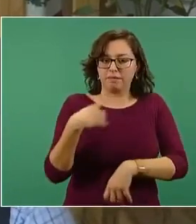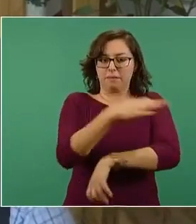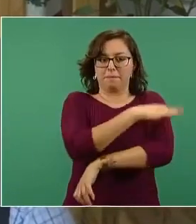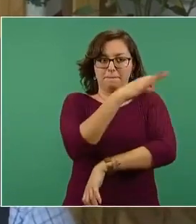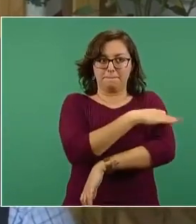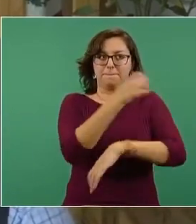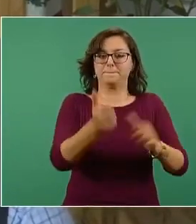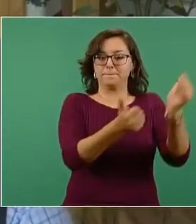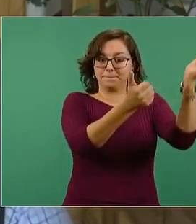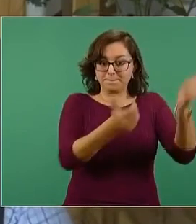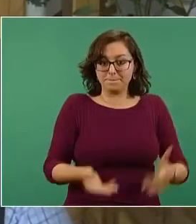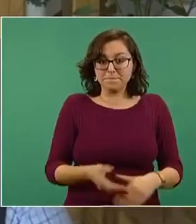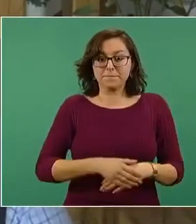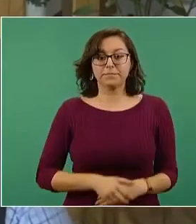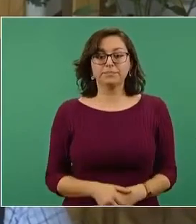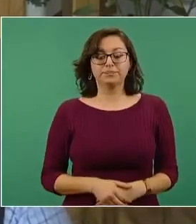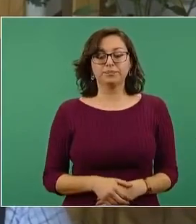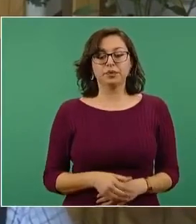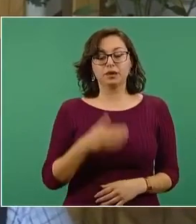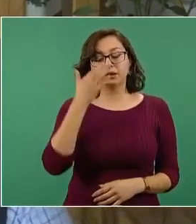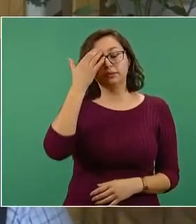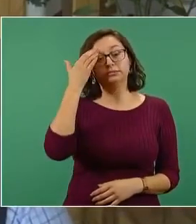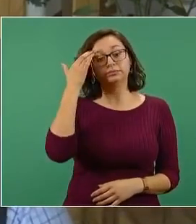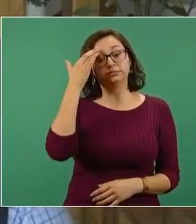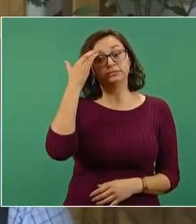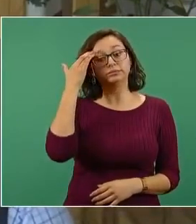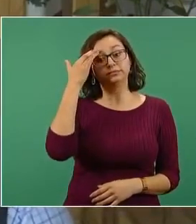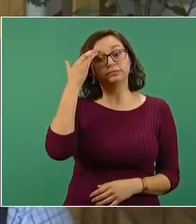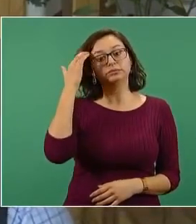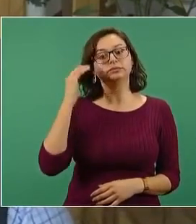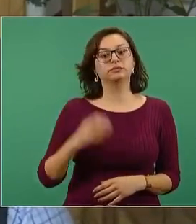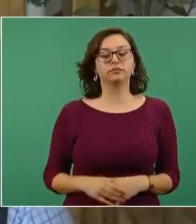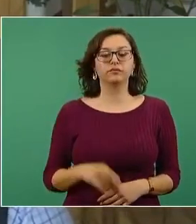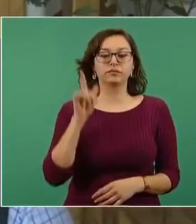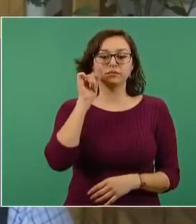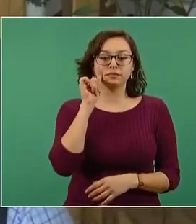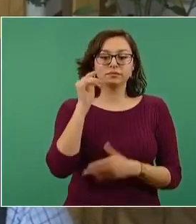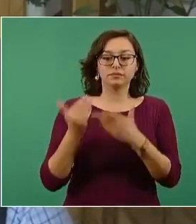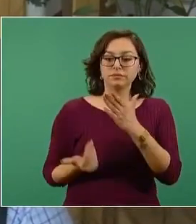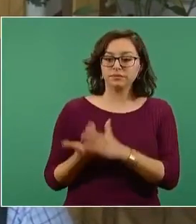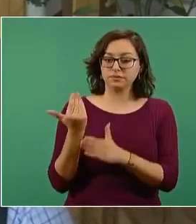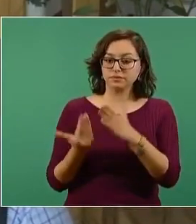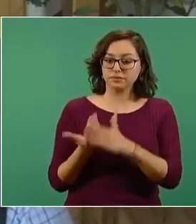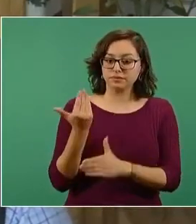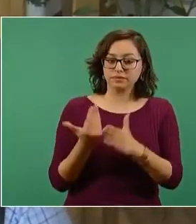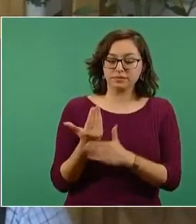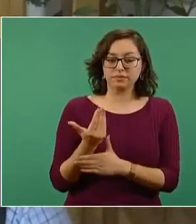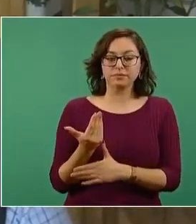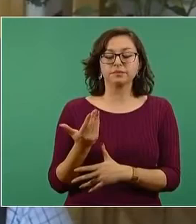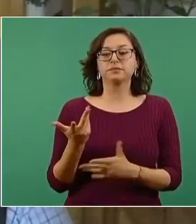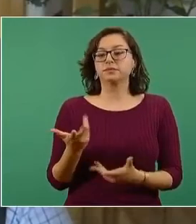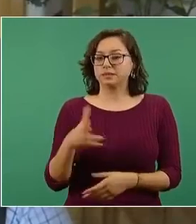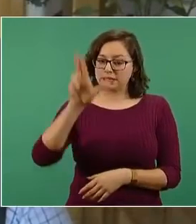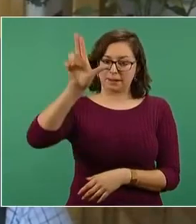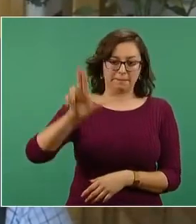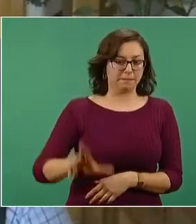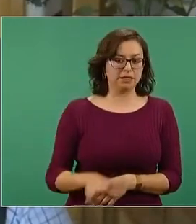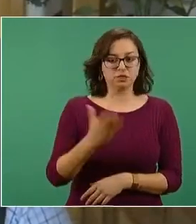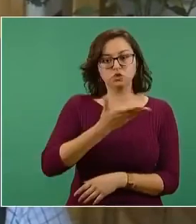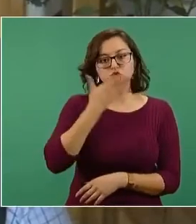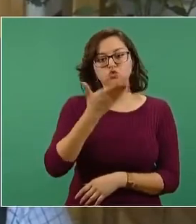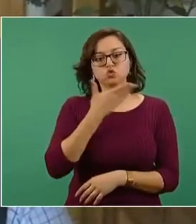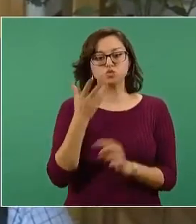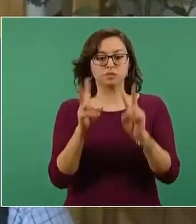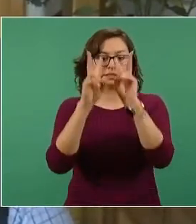día de mañana, martes, en la conferencia matutina del presidente, si recuerdan, todos los martes se lleva a cabo